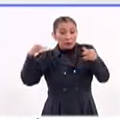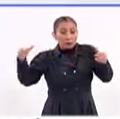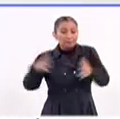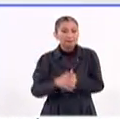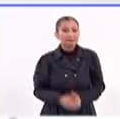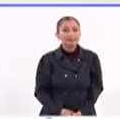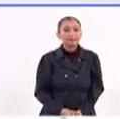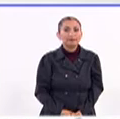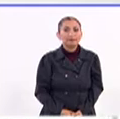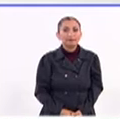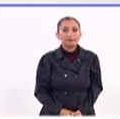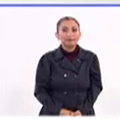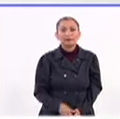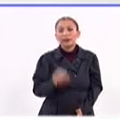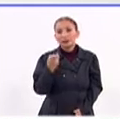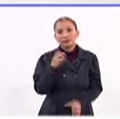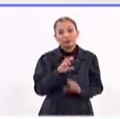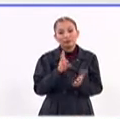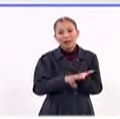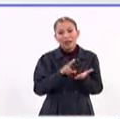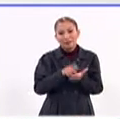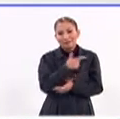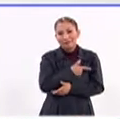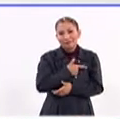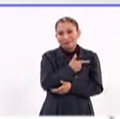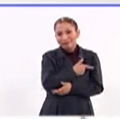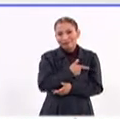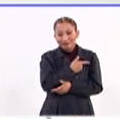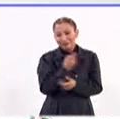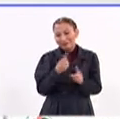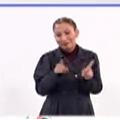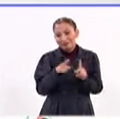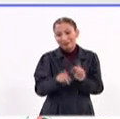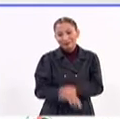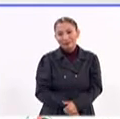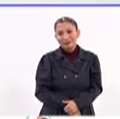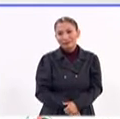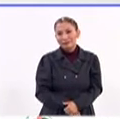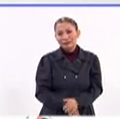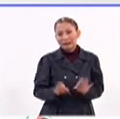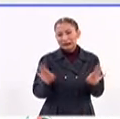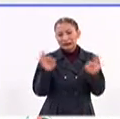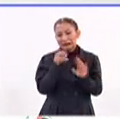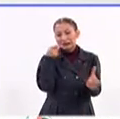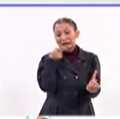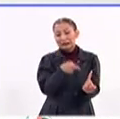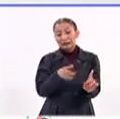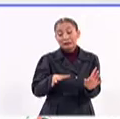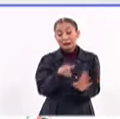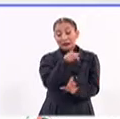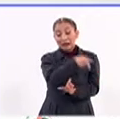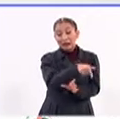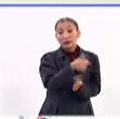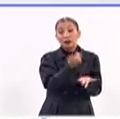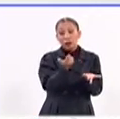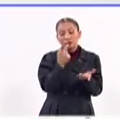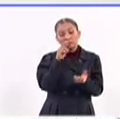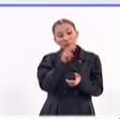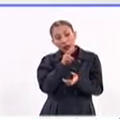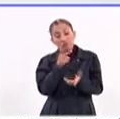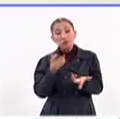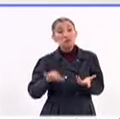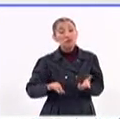manera significativa. Y eso obviamente nos da gusto por muchas razones. La fundamental es que eso es un